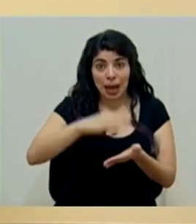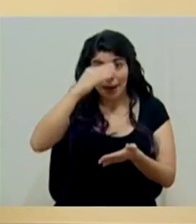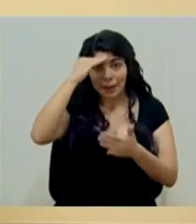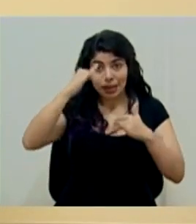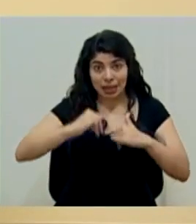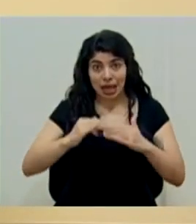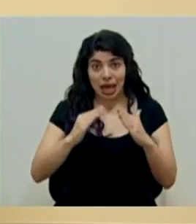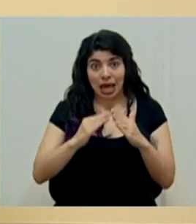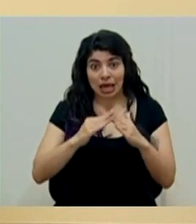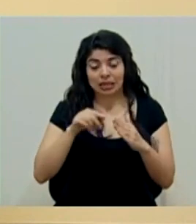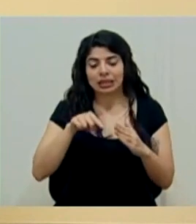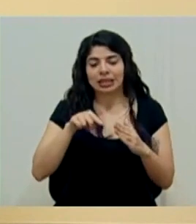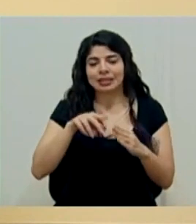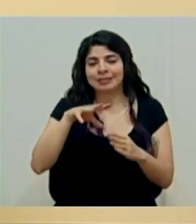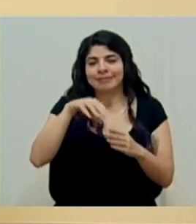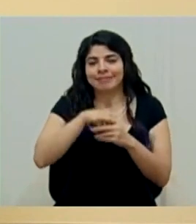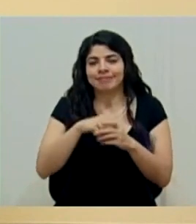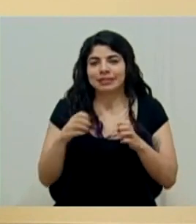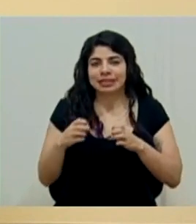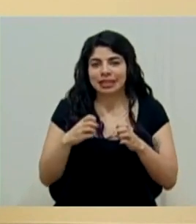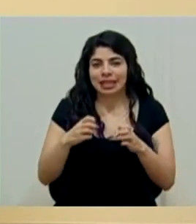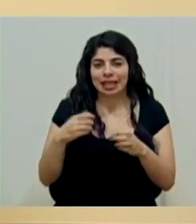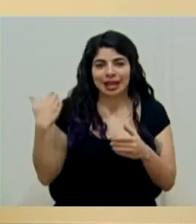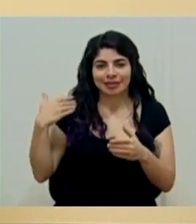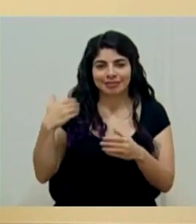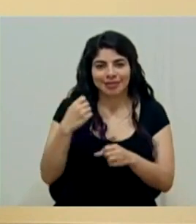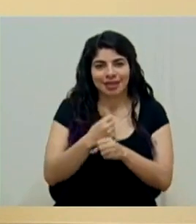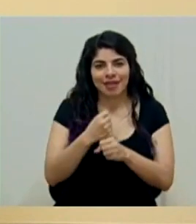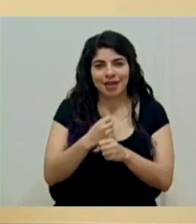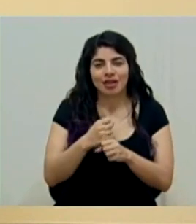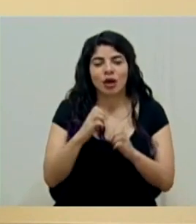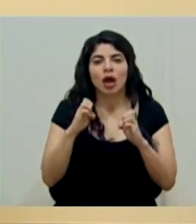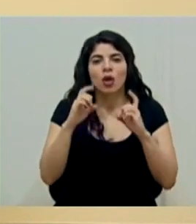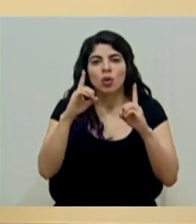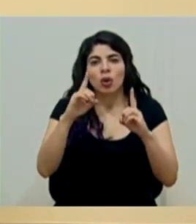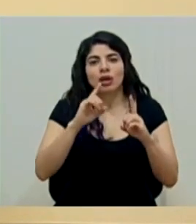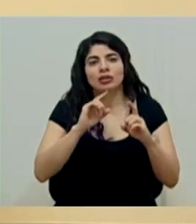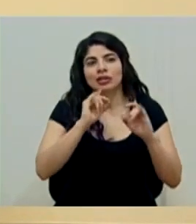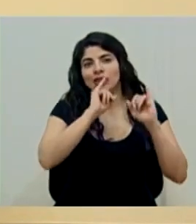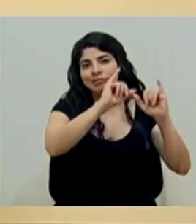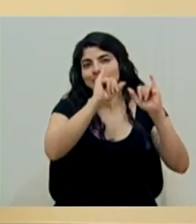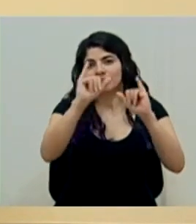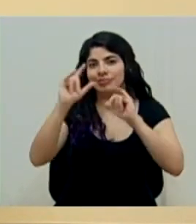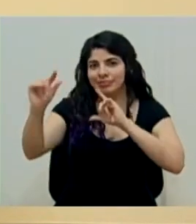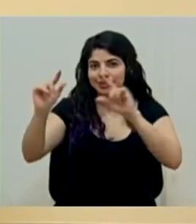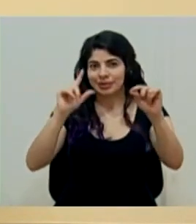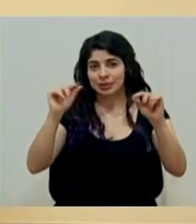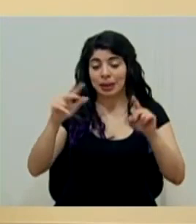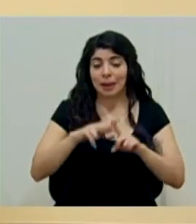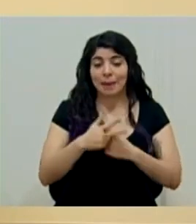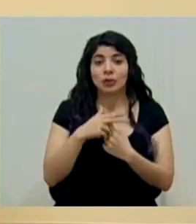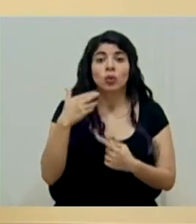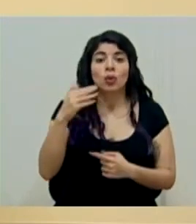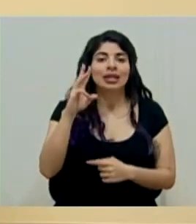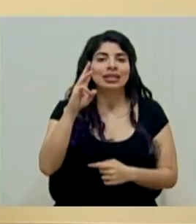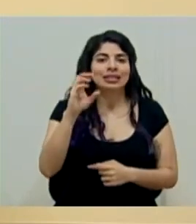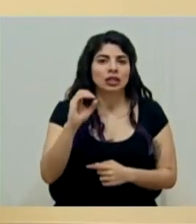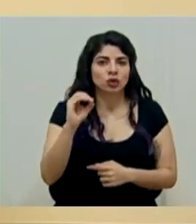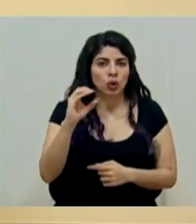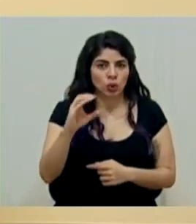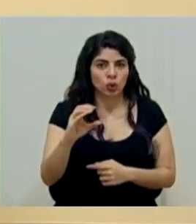de la estrategia que hemos venido desarrollando educación a distancia. Empezamos el 6 de octubre,